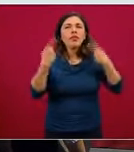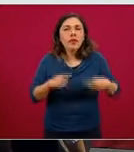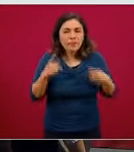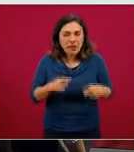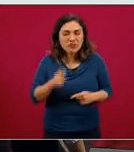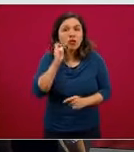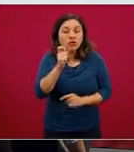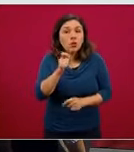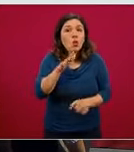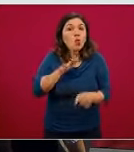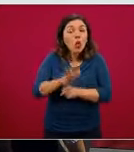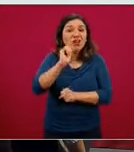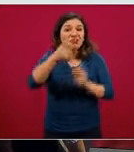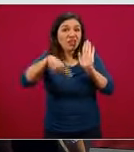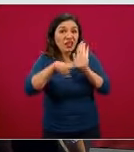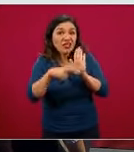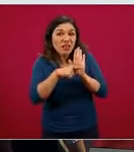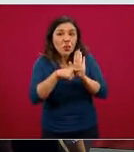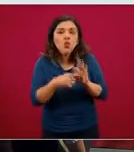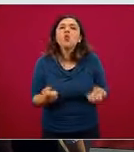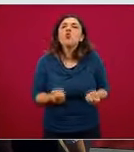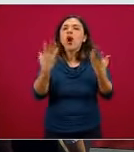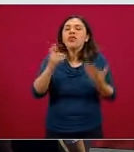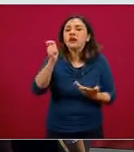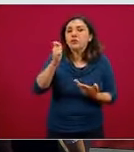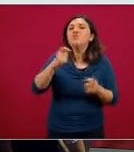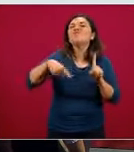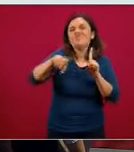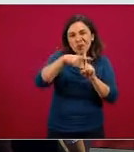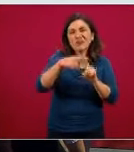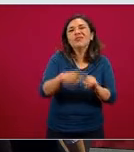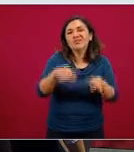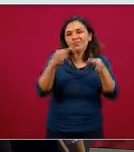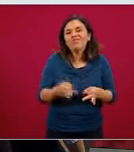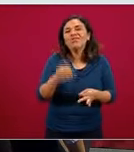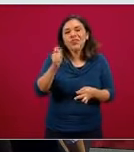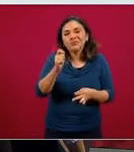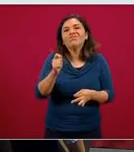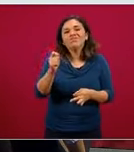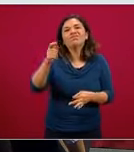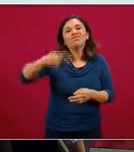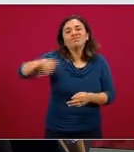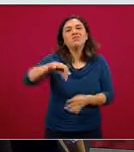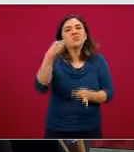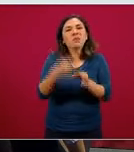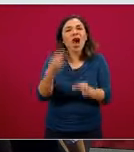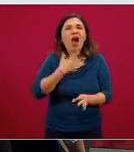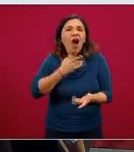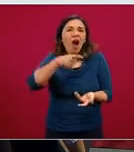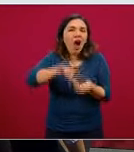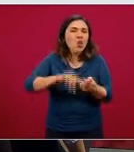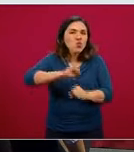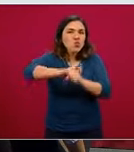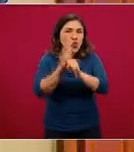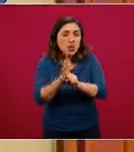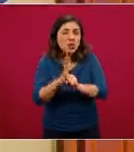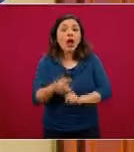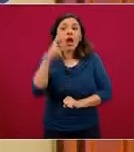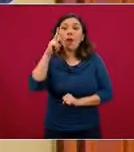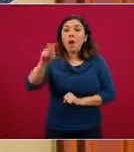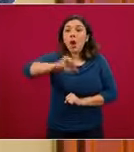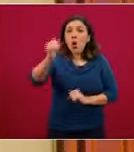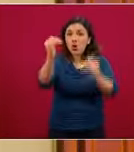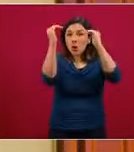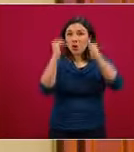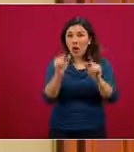de cuáles dieron negativas, cuáles ya dieron positivo y por lo tanto son casos confirmados de COVID, y en las barritas